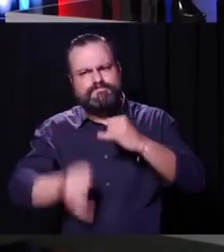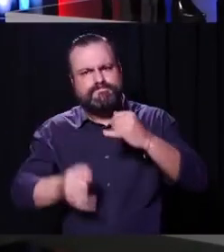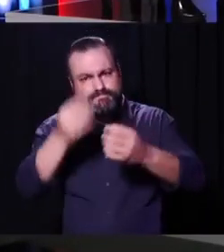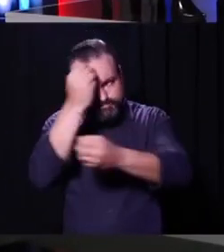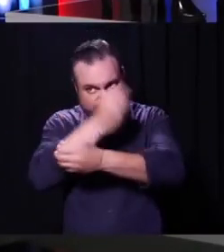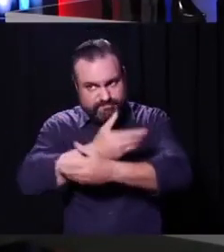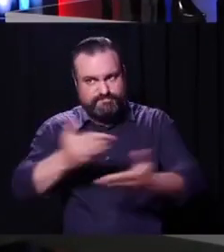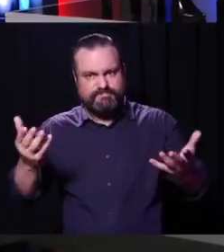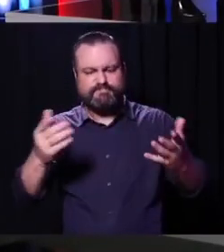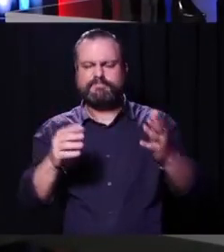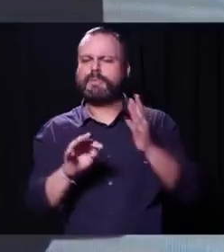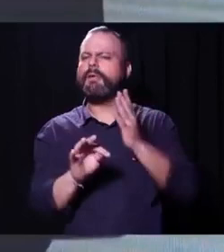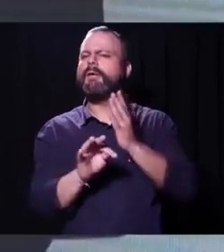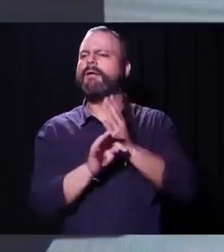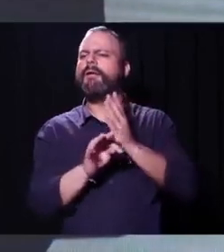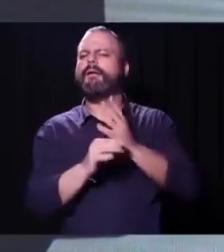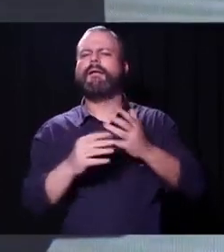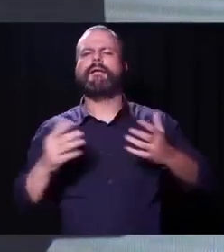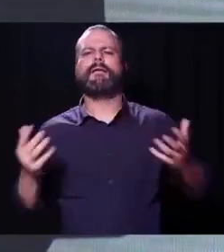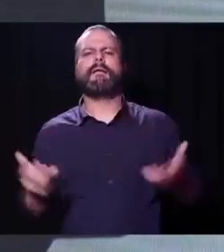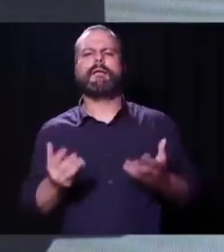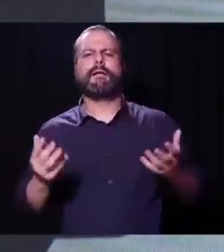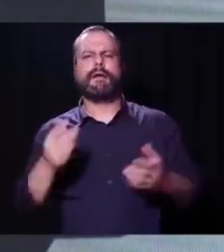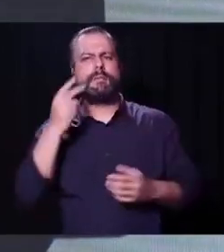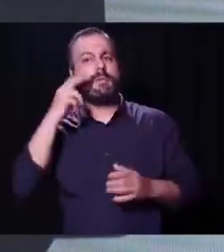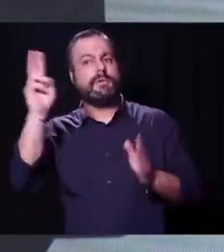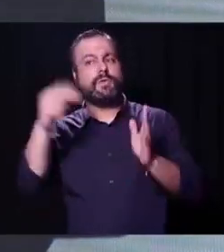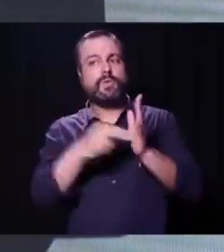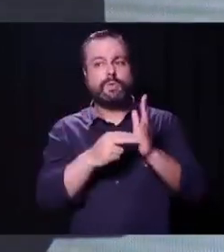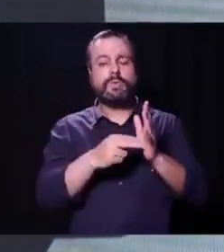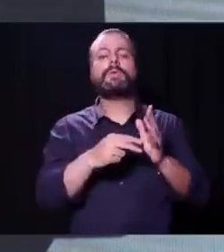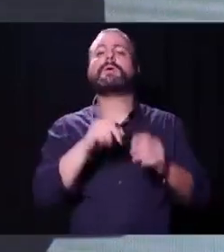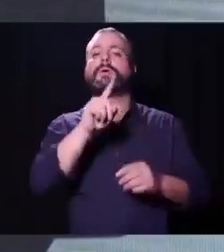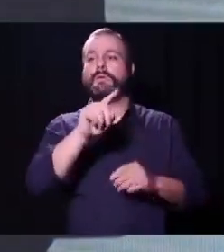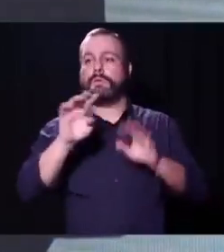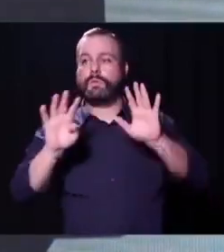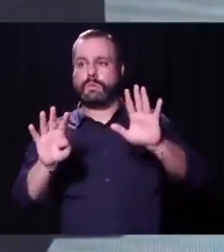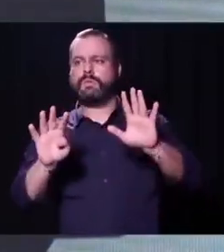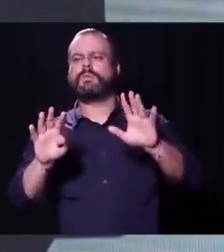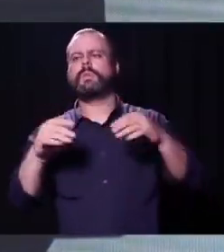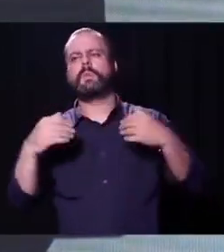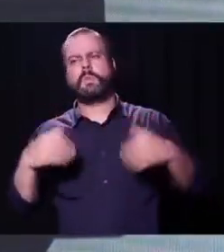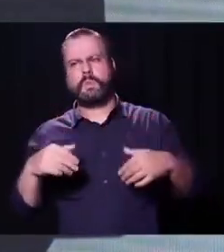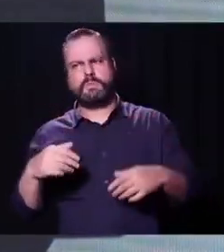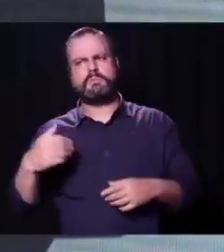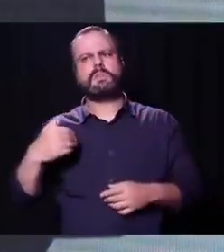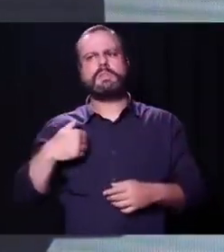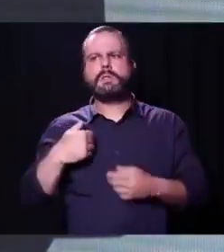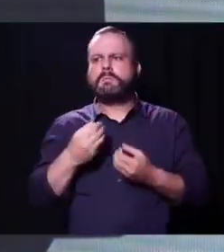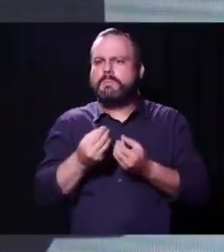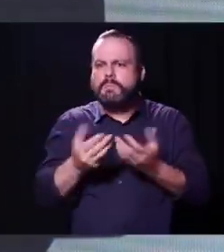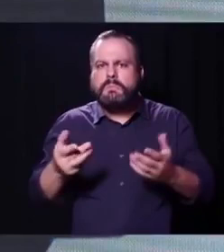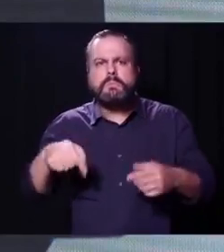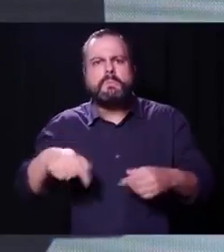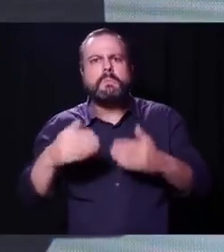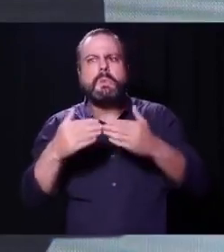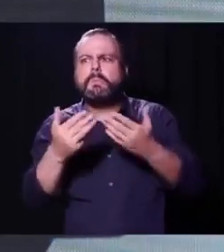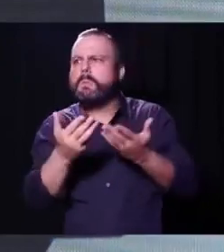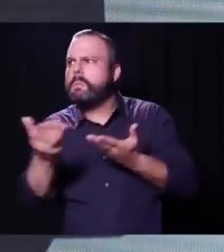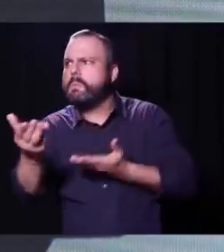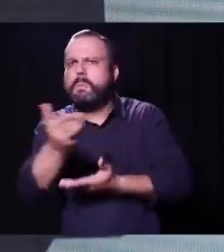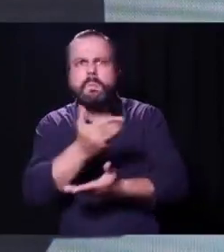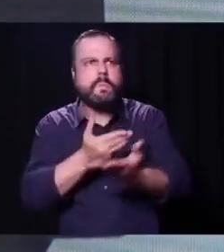técnico actuarial fue el 2012. No tenemos, como panameños, no tenemos